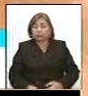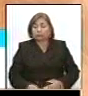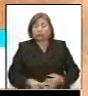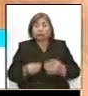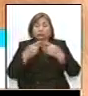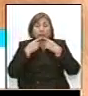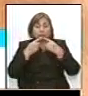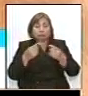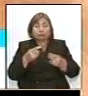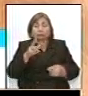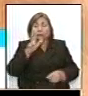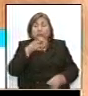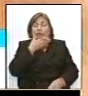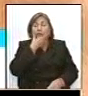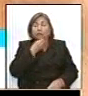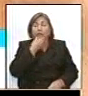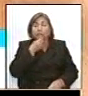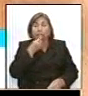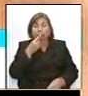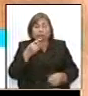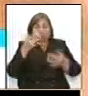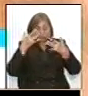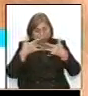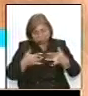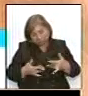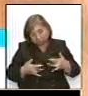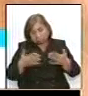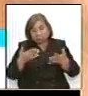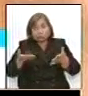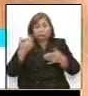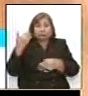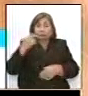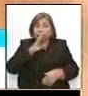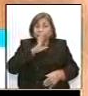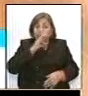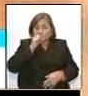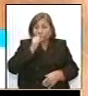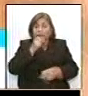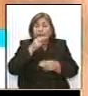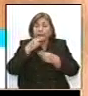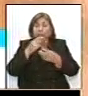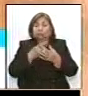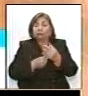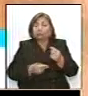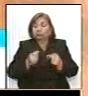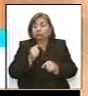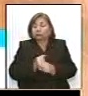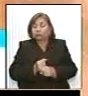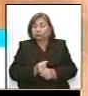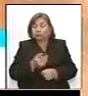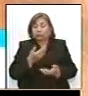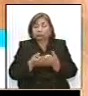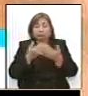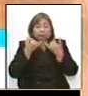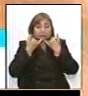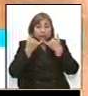comunicado del 3 de diciembre decía que estaba decepcionado de la persona en la cual depositó su confianza y que estuvo a cargo de realizar estos